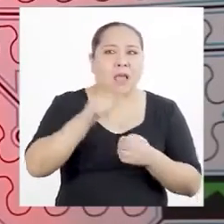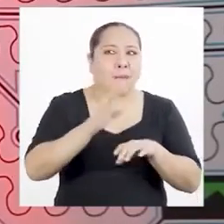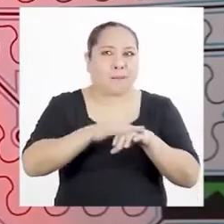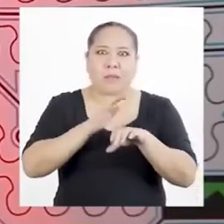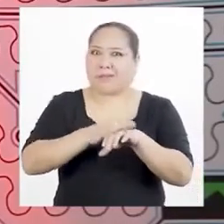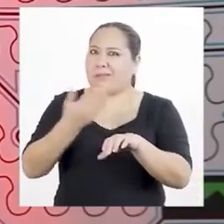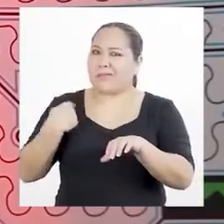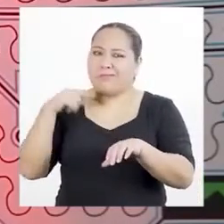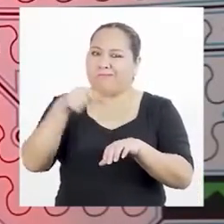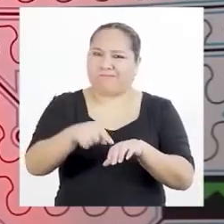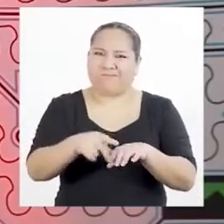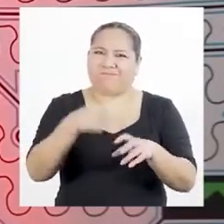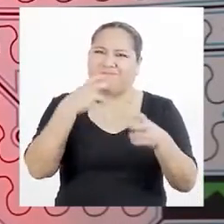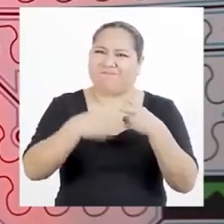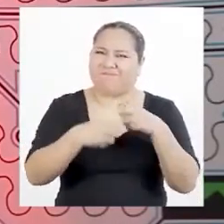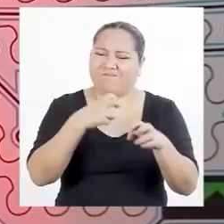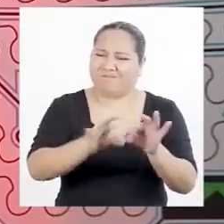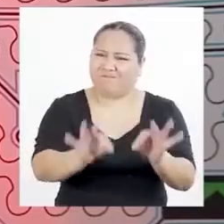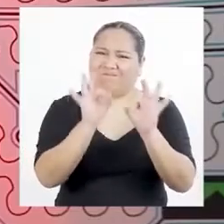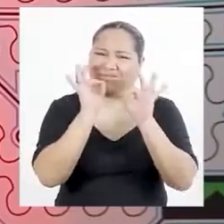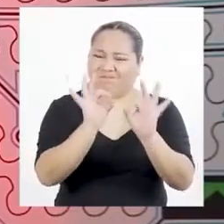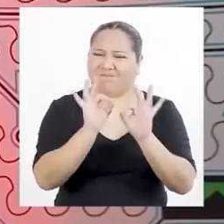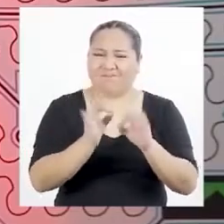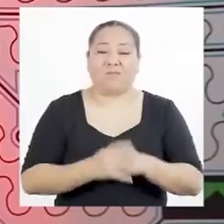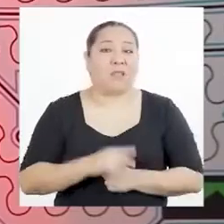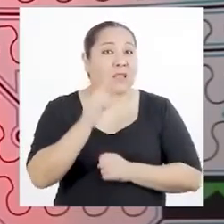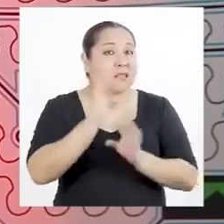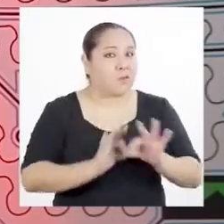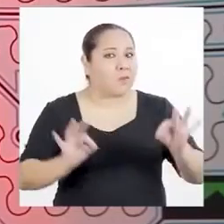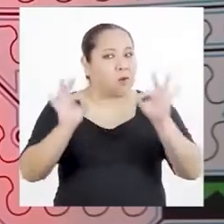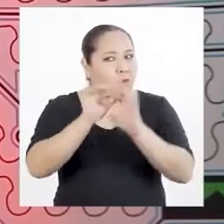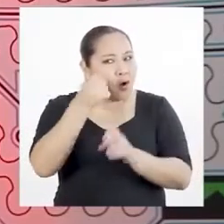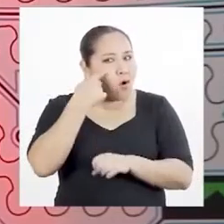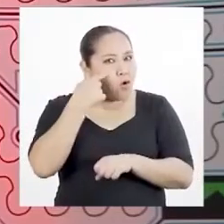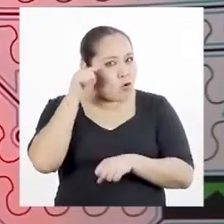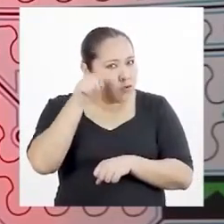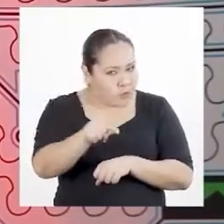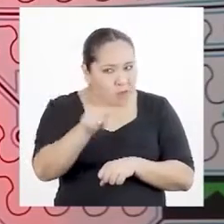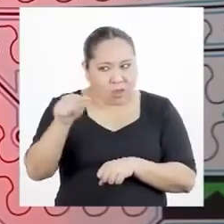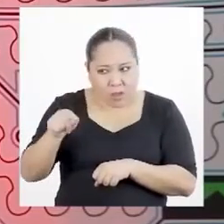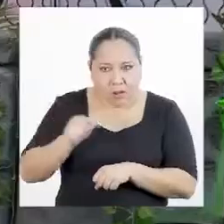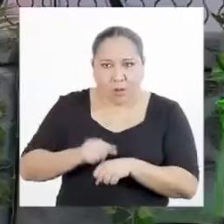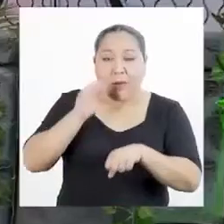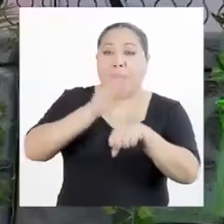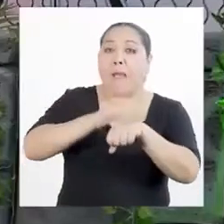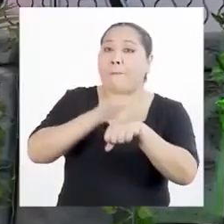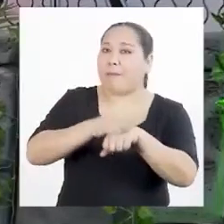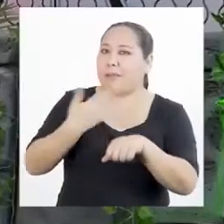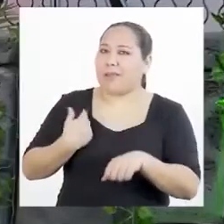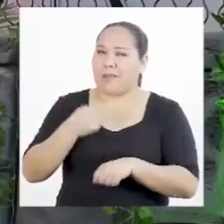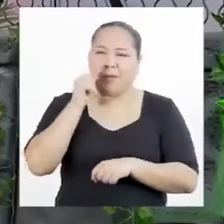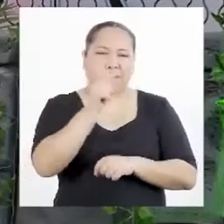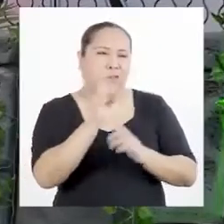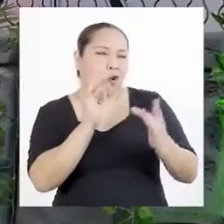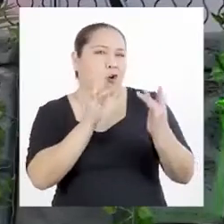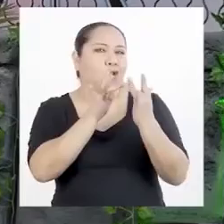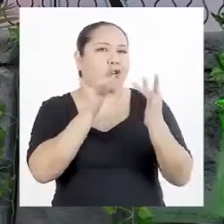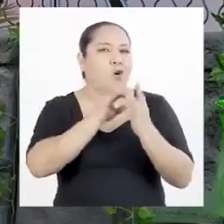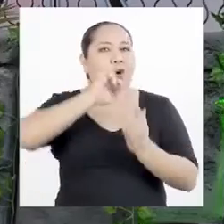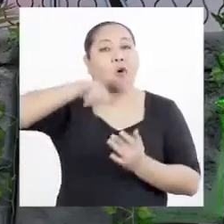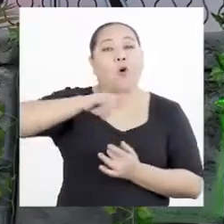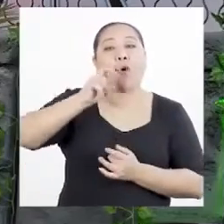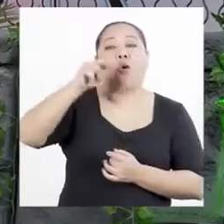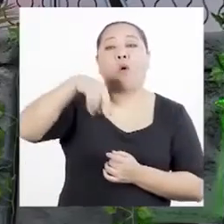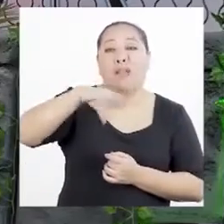ser terribles. Por eso, es importante conocerlos para prevenirlos de manera organizada. Vamos a comunicarnos con Juan y